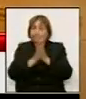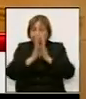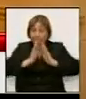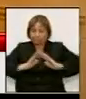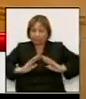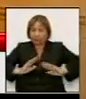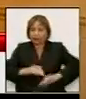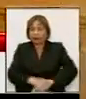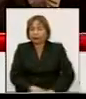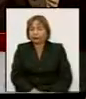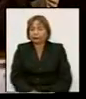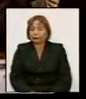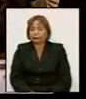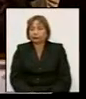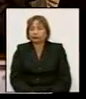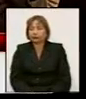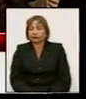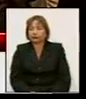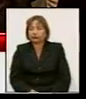Inchausti.